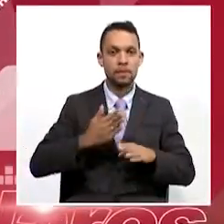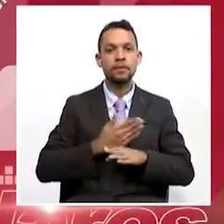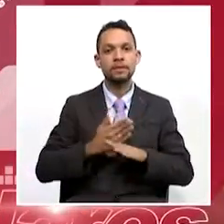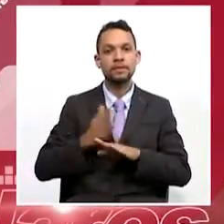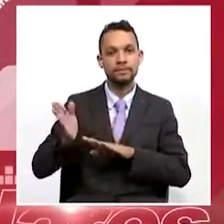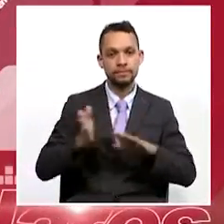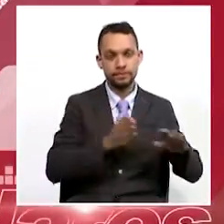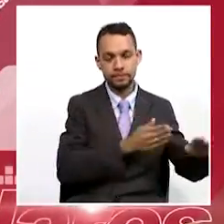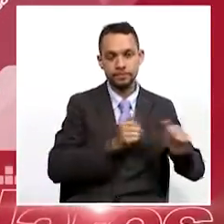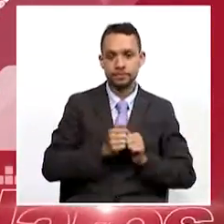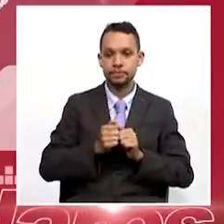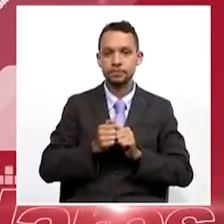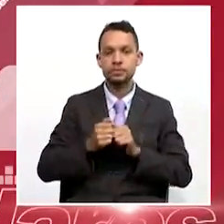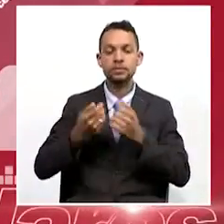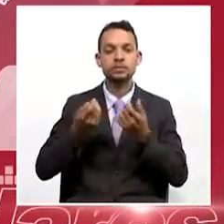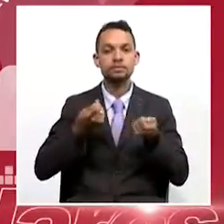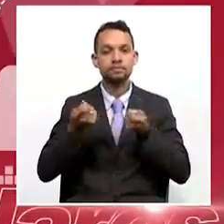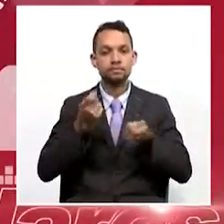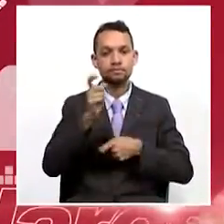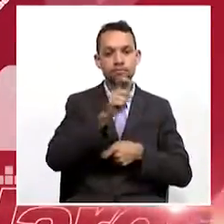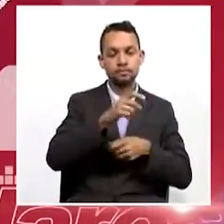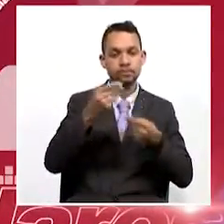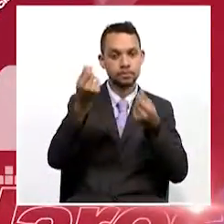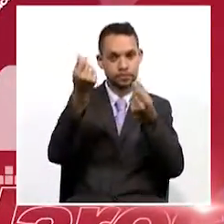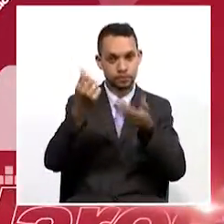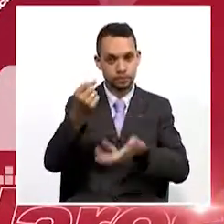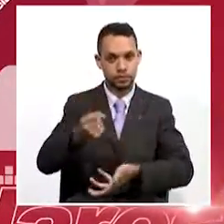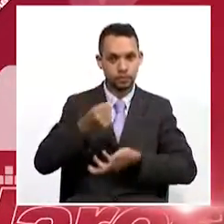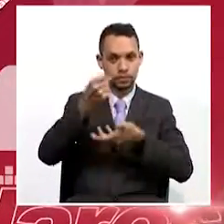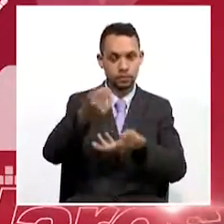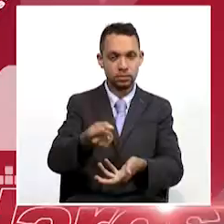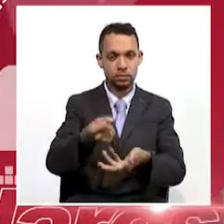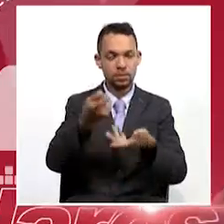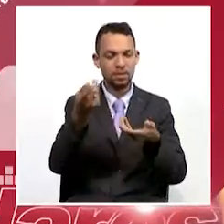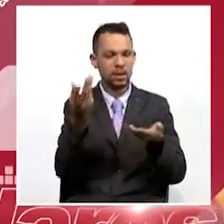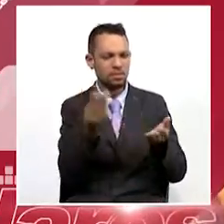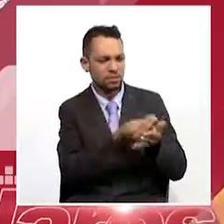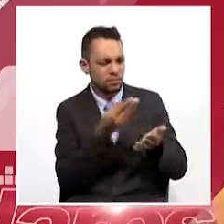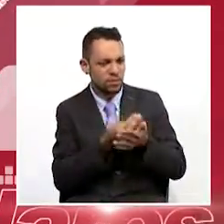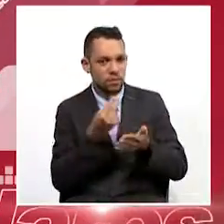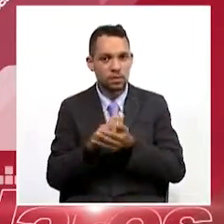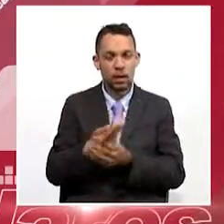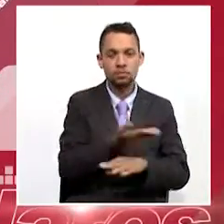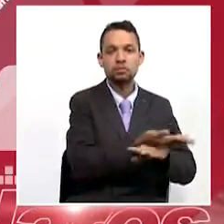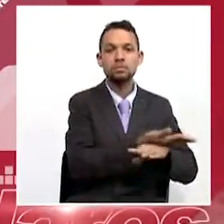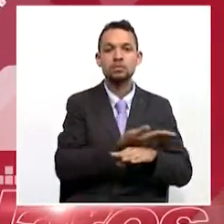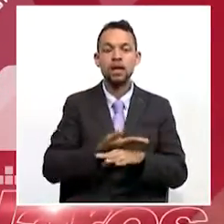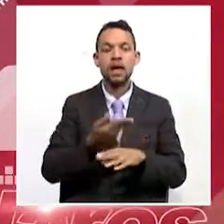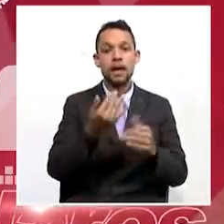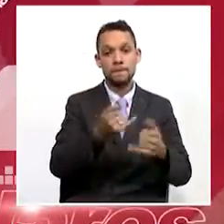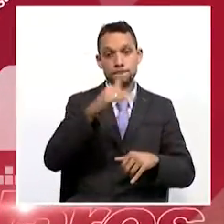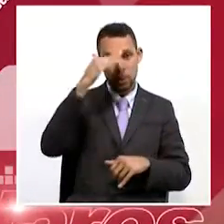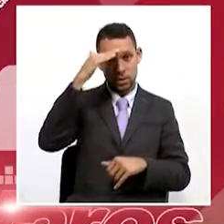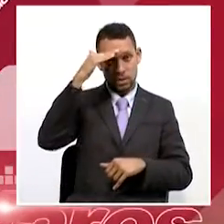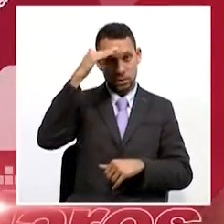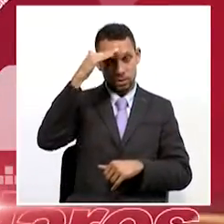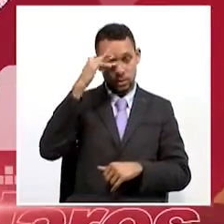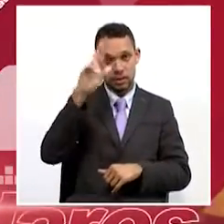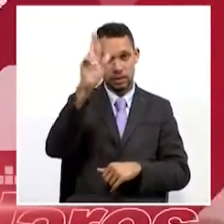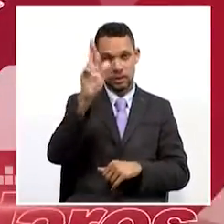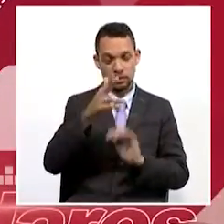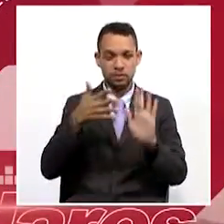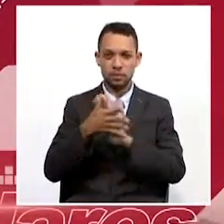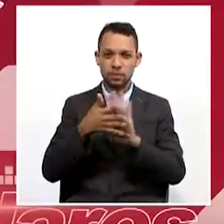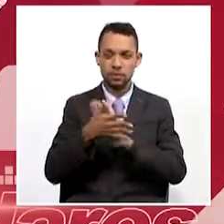Con actores naturales escenificando el recorrido del dinero producto del lavado de los parabrisas en los semáforos en Pereira, la Policía Metropolitana le dice a los